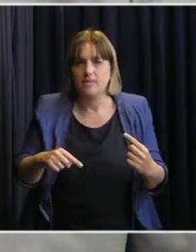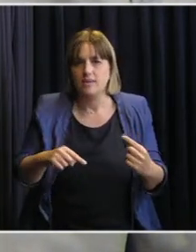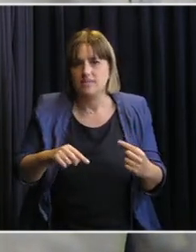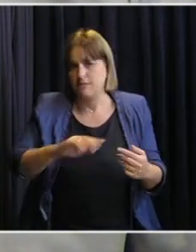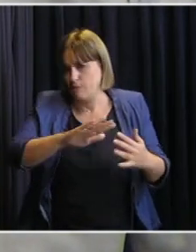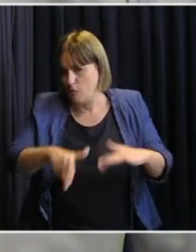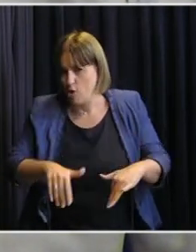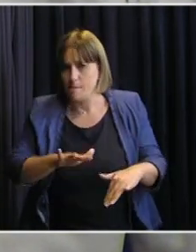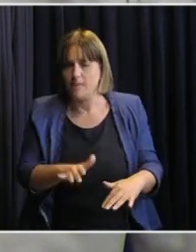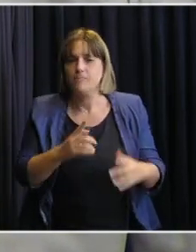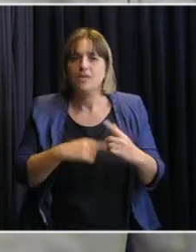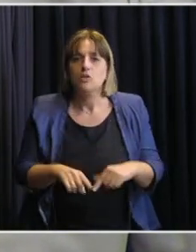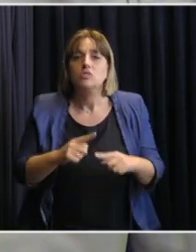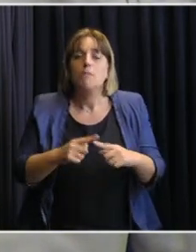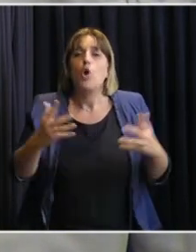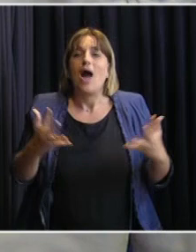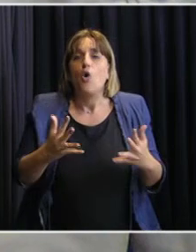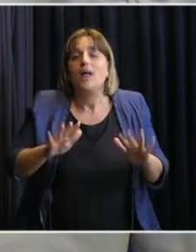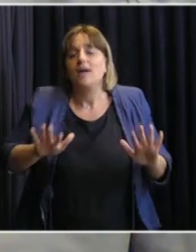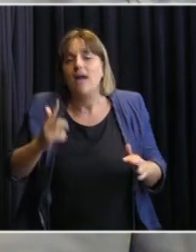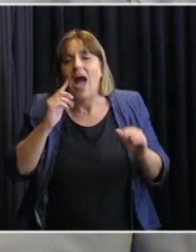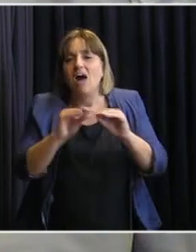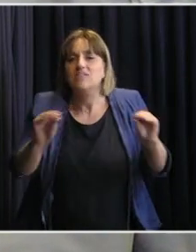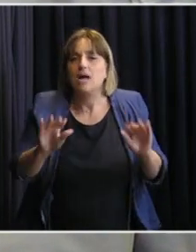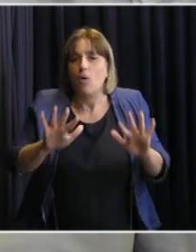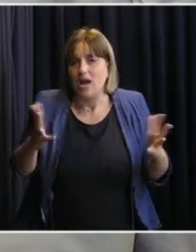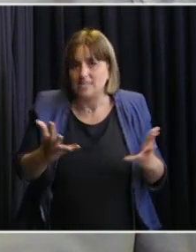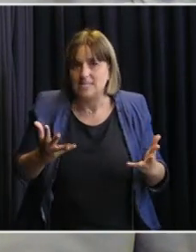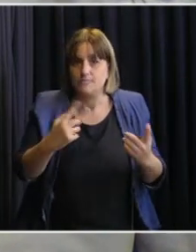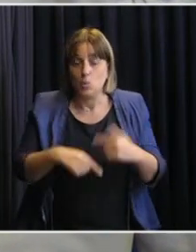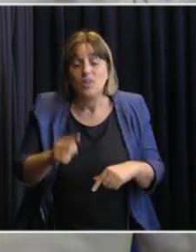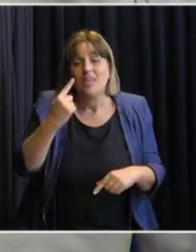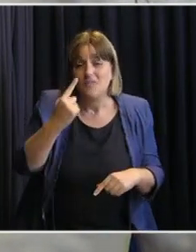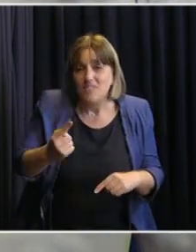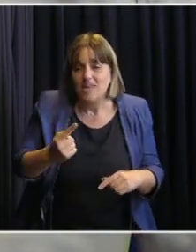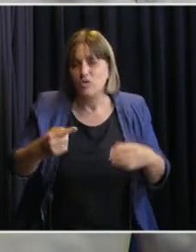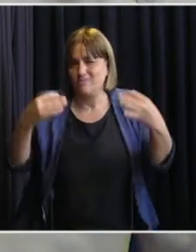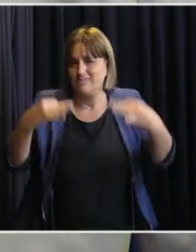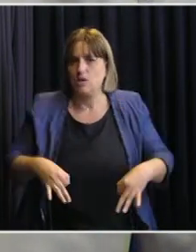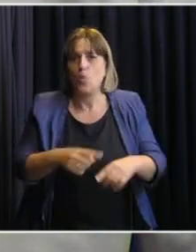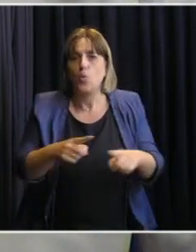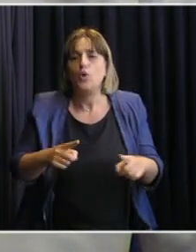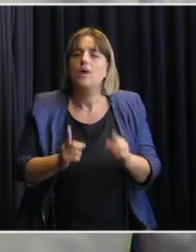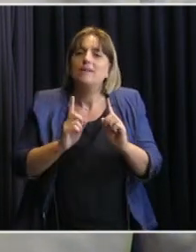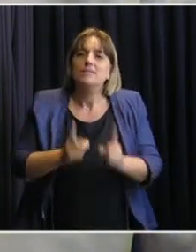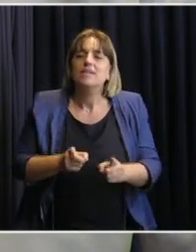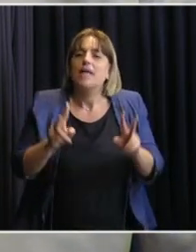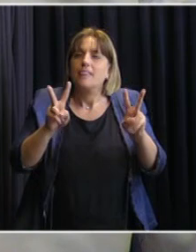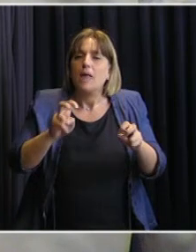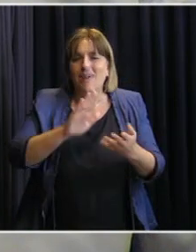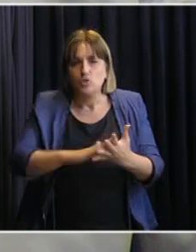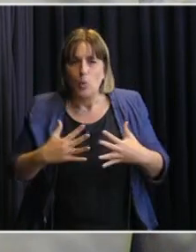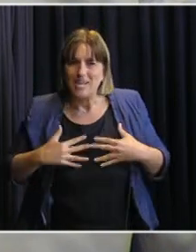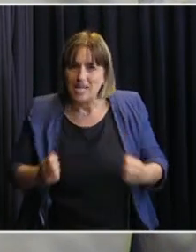formas. Así que por ahora son las medidas que estamos tomando, ahora han visto que lo armar el tema